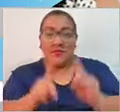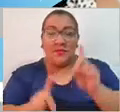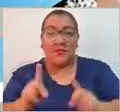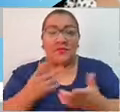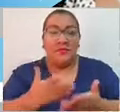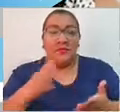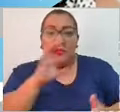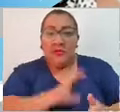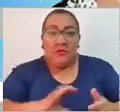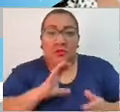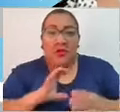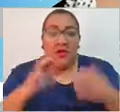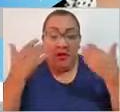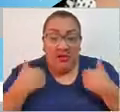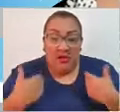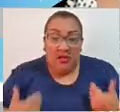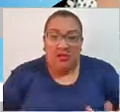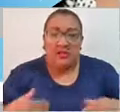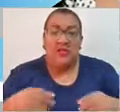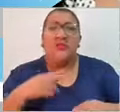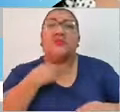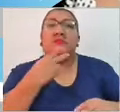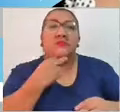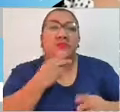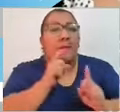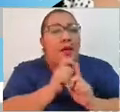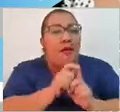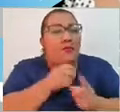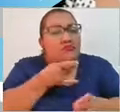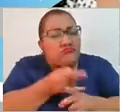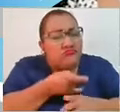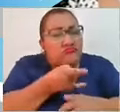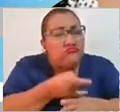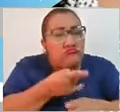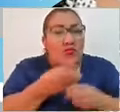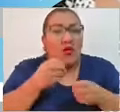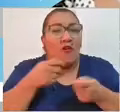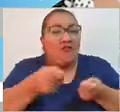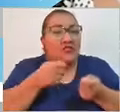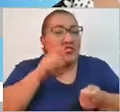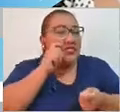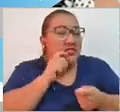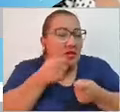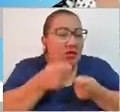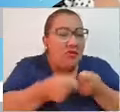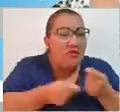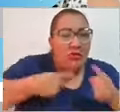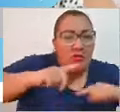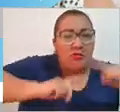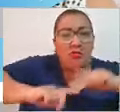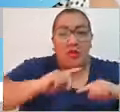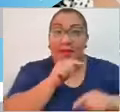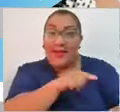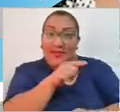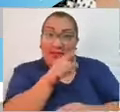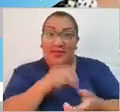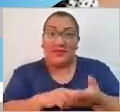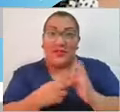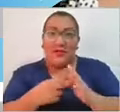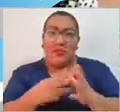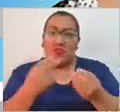actos físicos, verbales, gestuales u otras de connotación sexual. Y respecto a la conducta